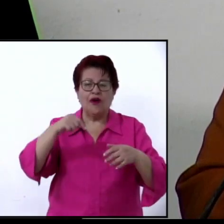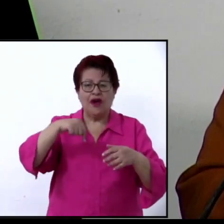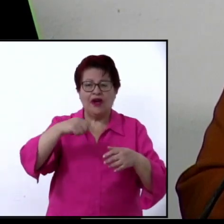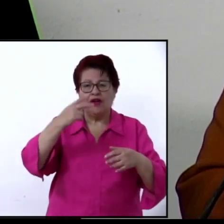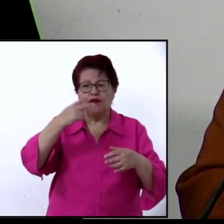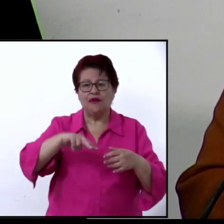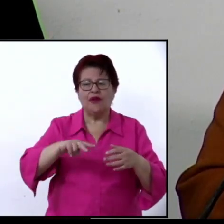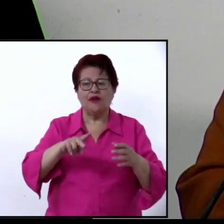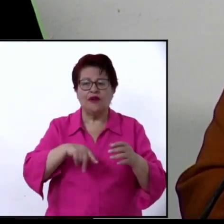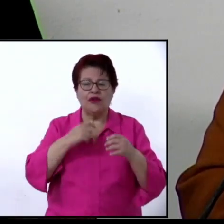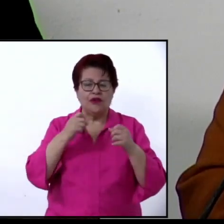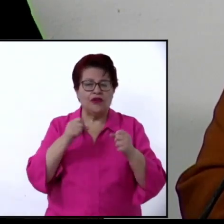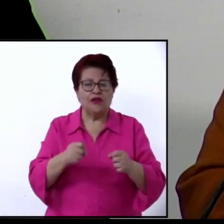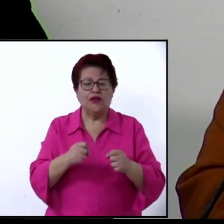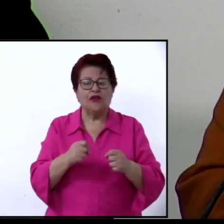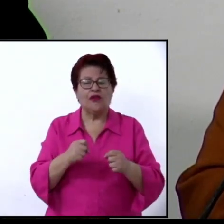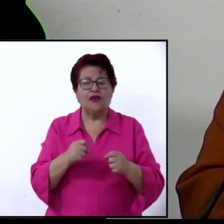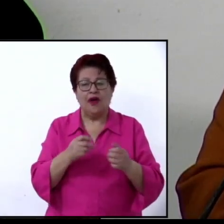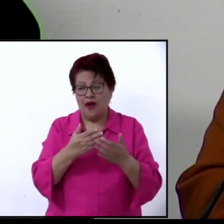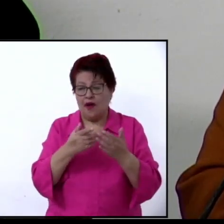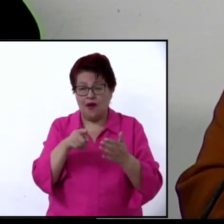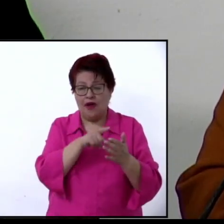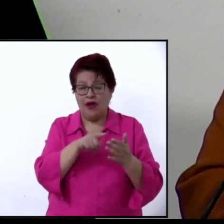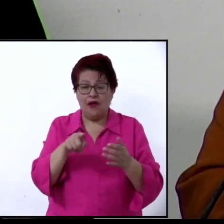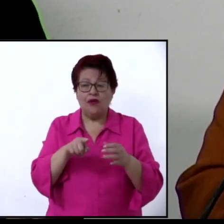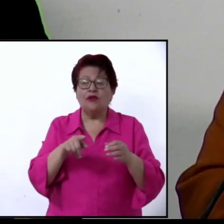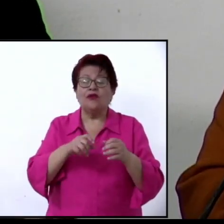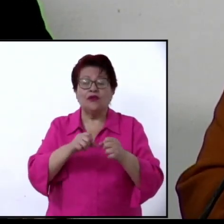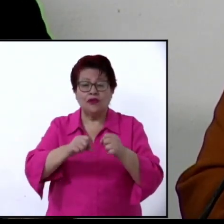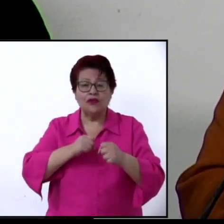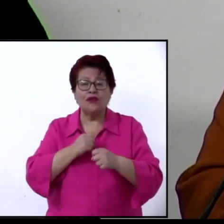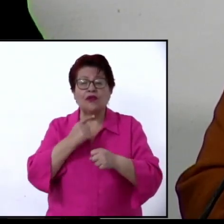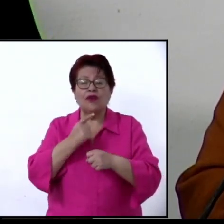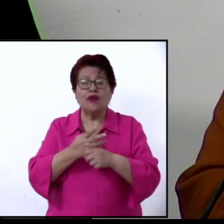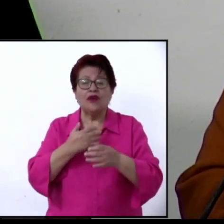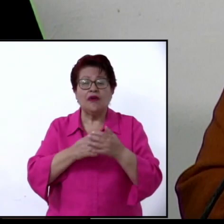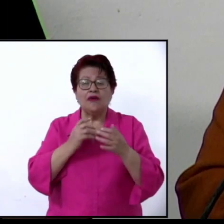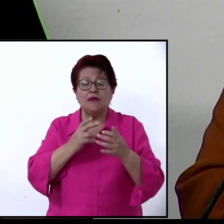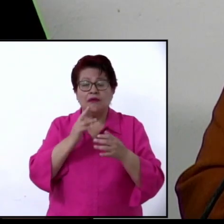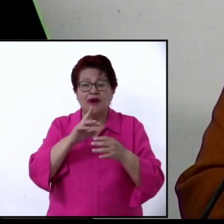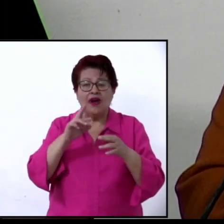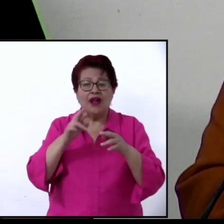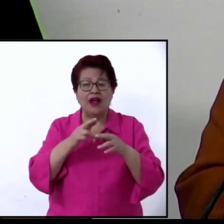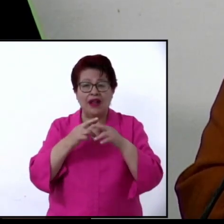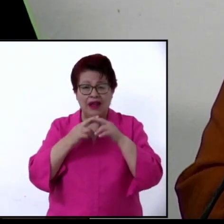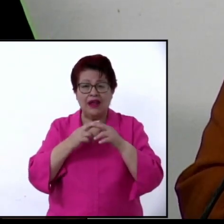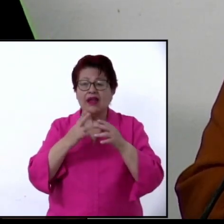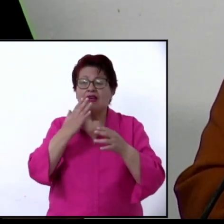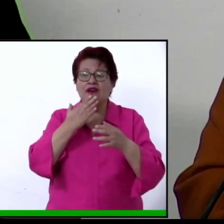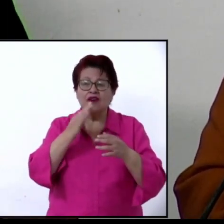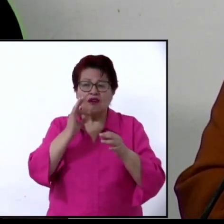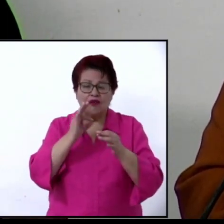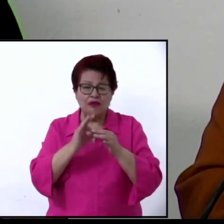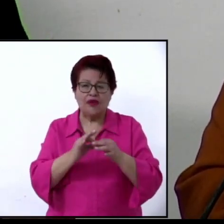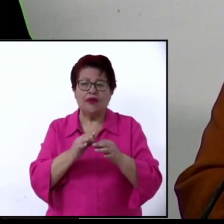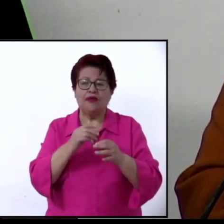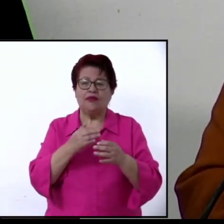la solidaridad y la equidad en la distribución de la riqueza.